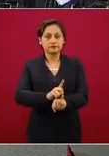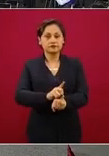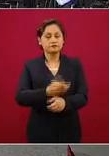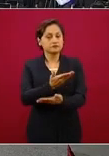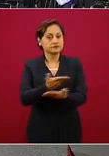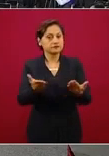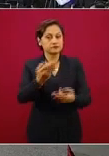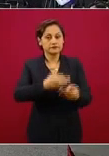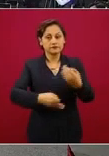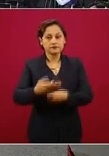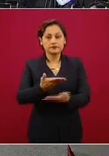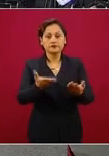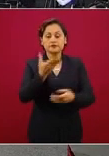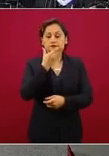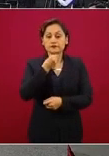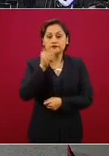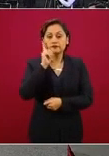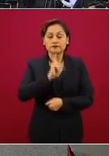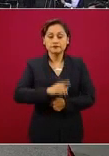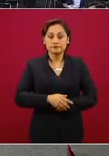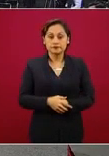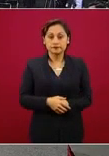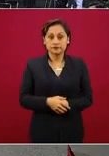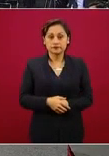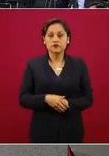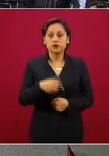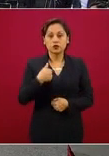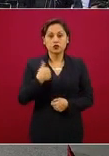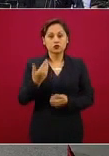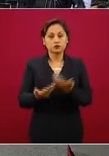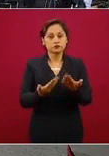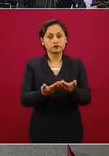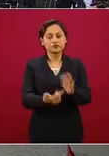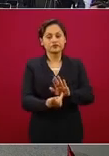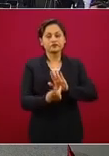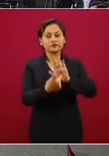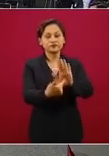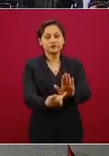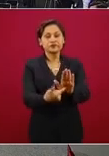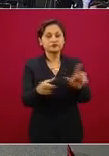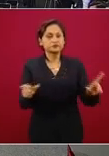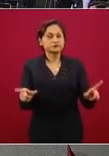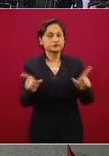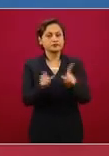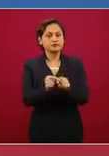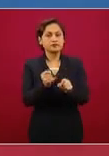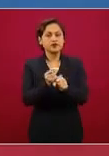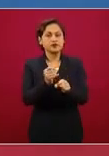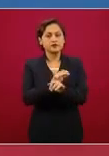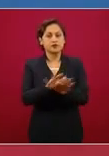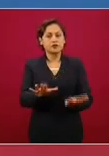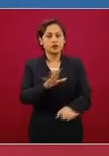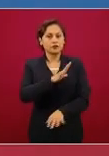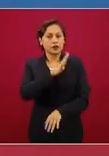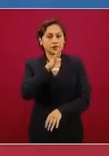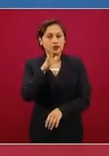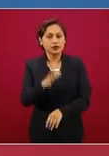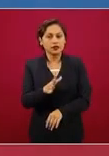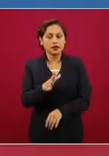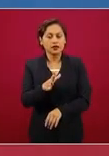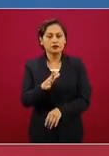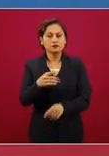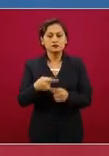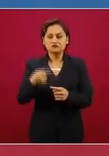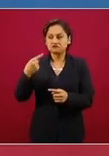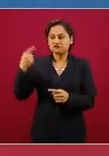tengan todas y todos ustedes. Presento de manera breve el informe técnico diario de